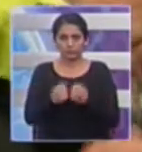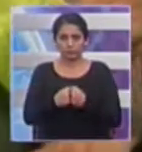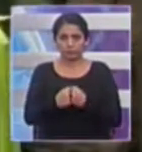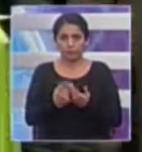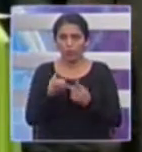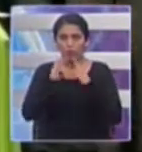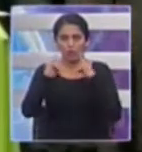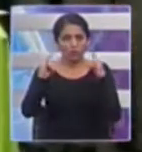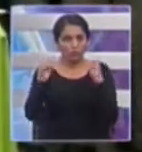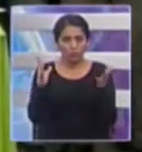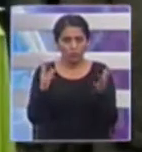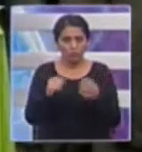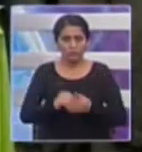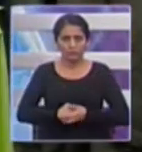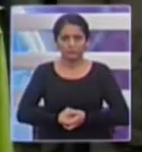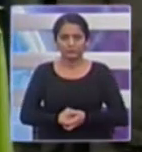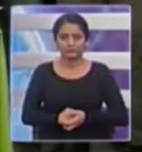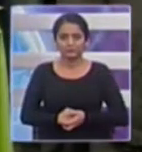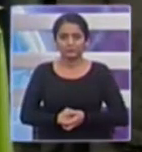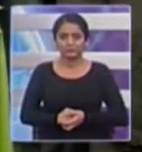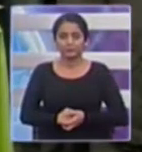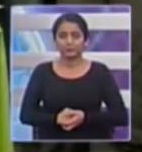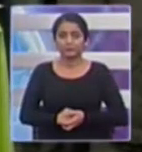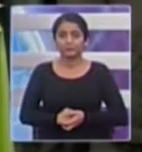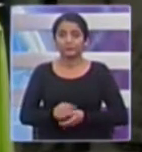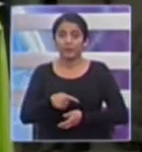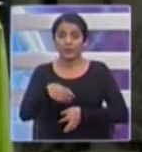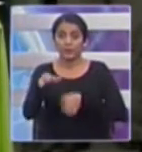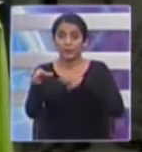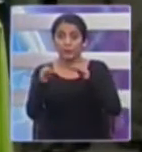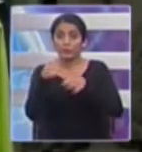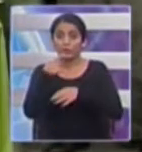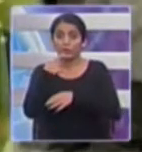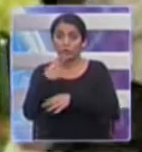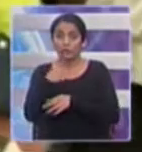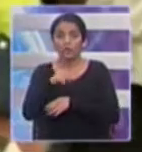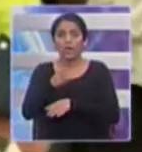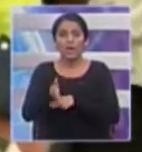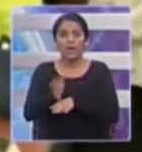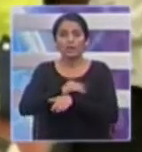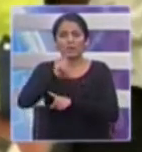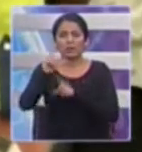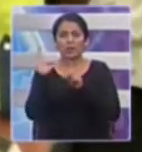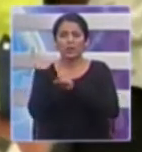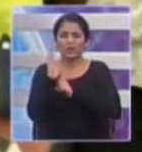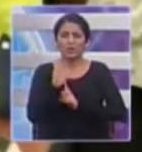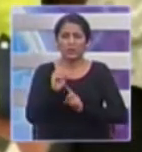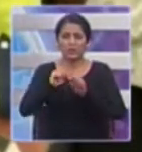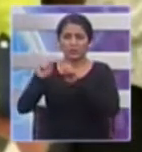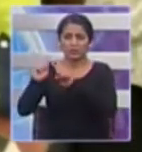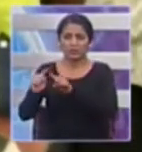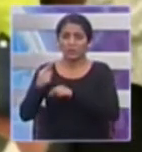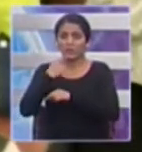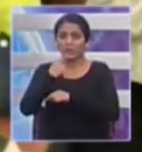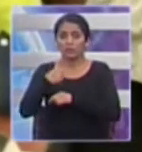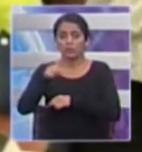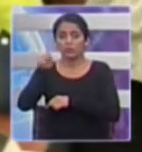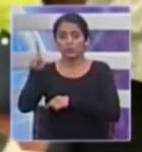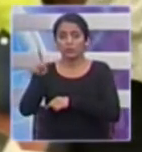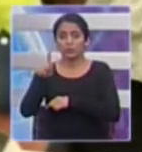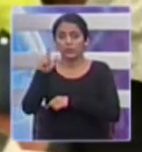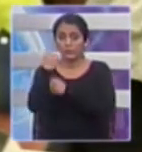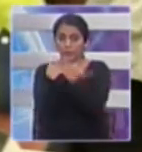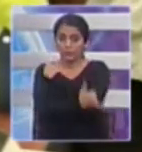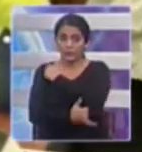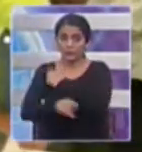media. Según Glass, cuando aceptó la candidatura, avizoraba estos ataques. Por ello pidió que 140 países que forman parte del